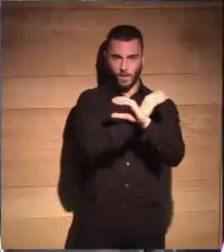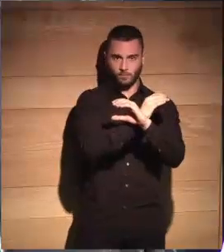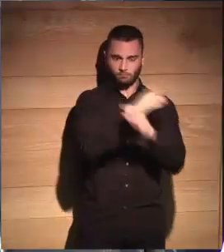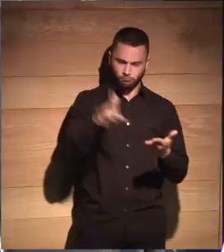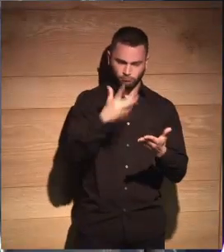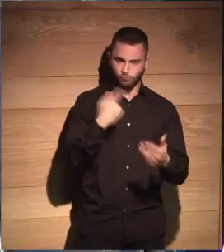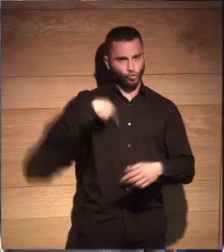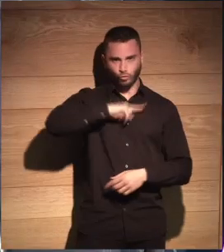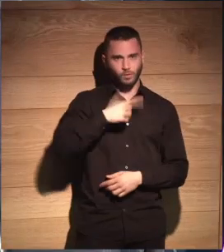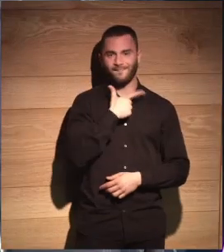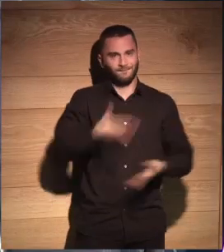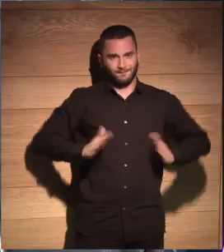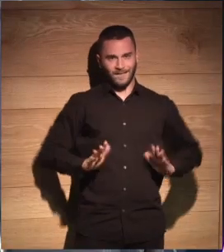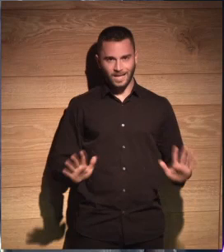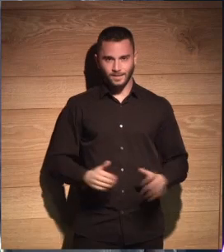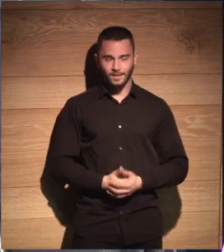tebeos,